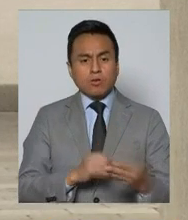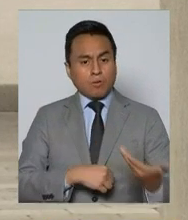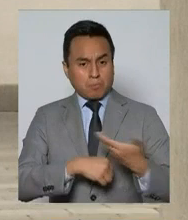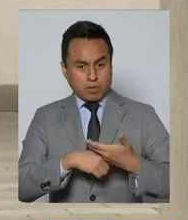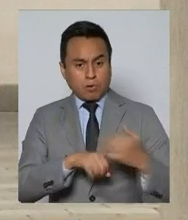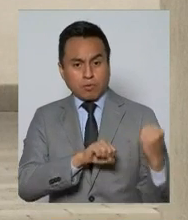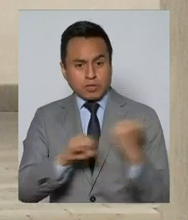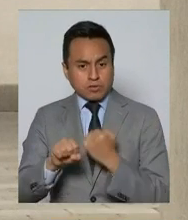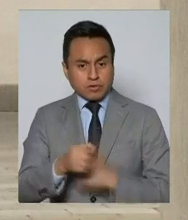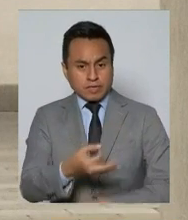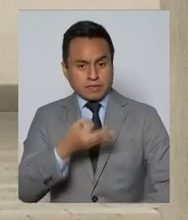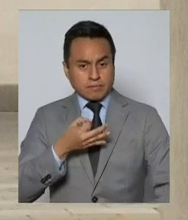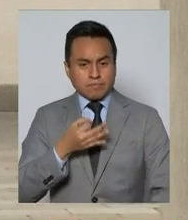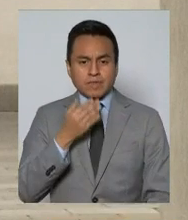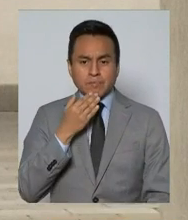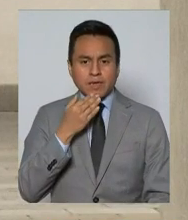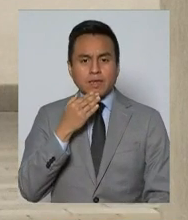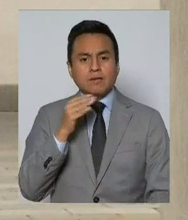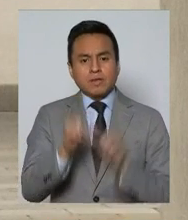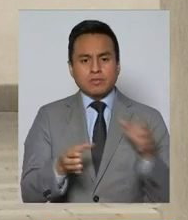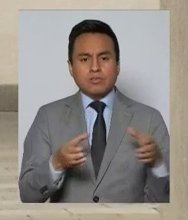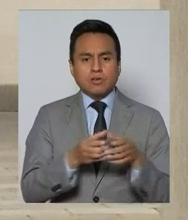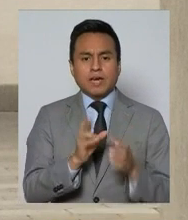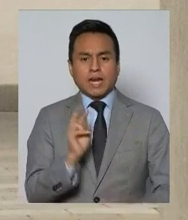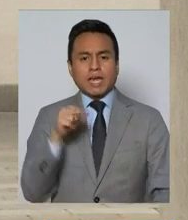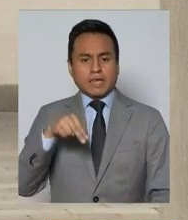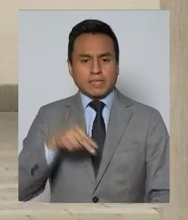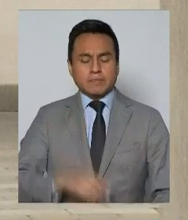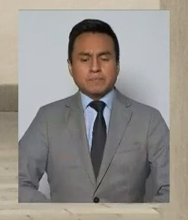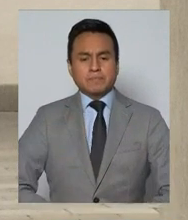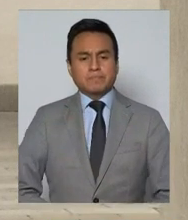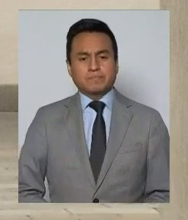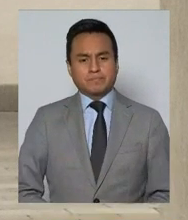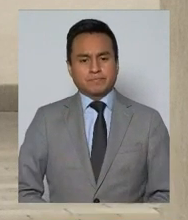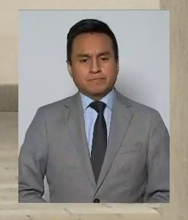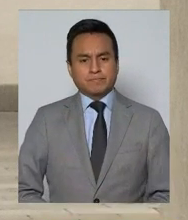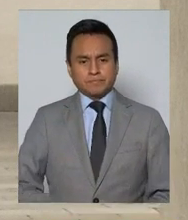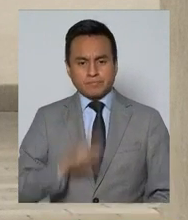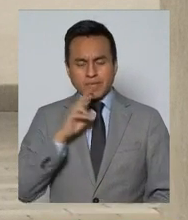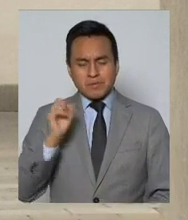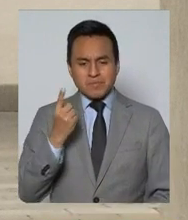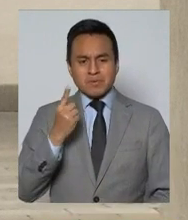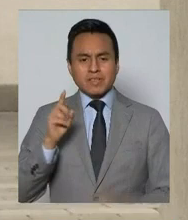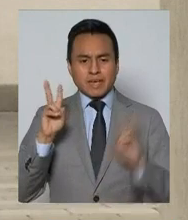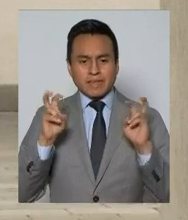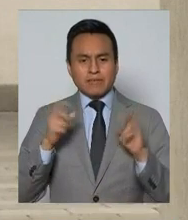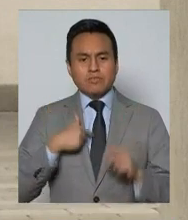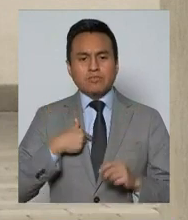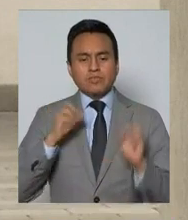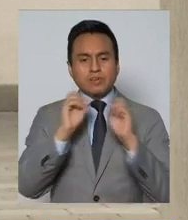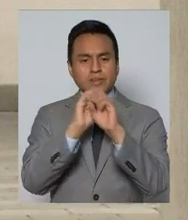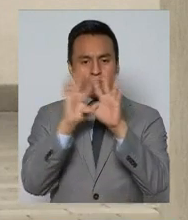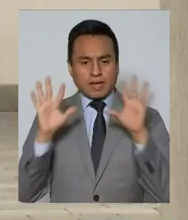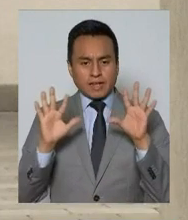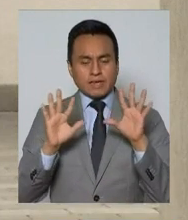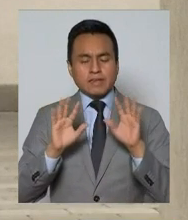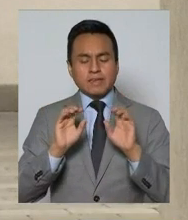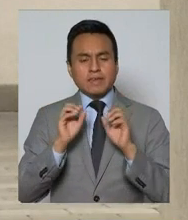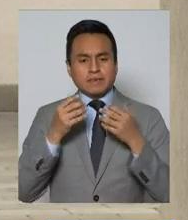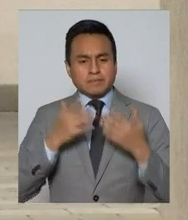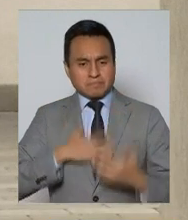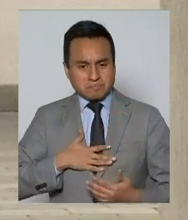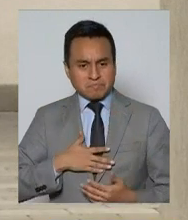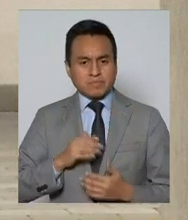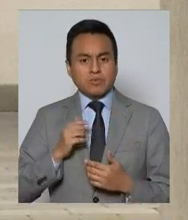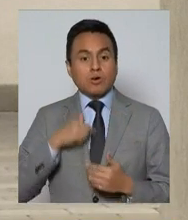la oposición, y también parlamentarios de Renovación Nacional? Perfecto. Primero que nada, en esto quiero ser clara y enfática.